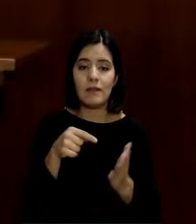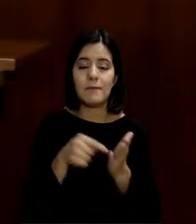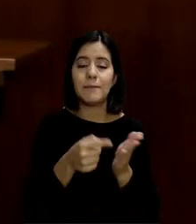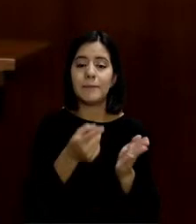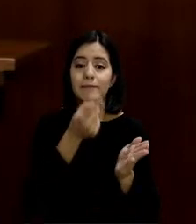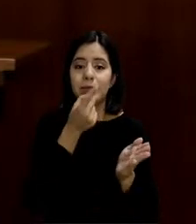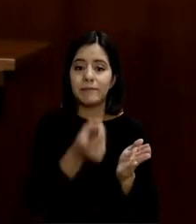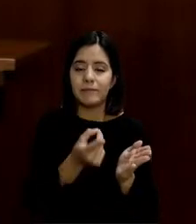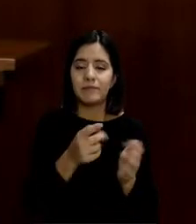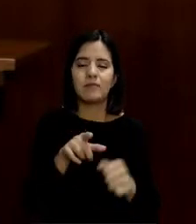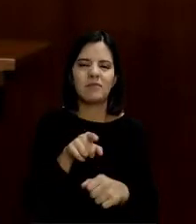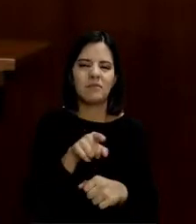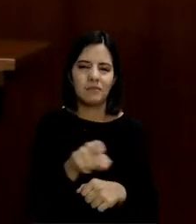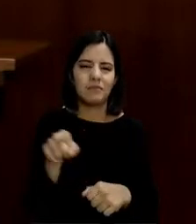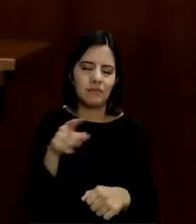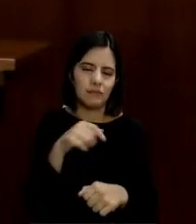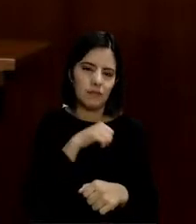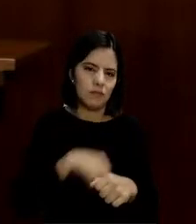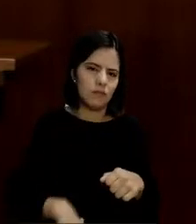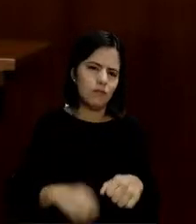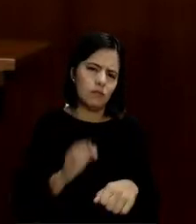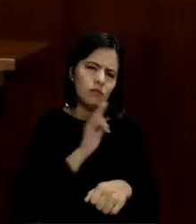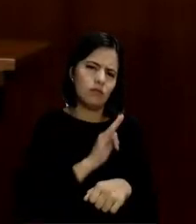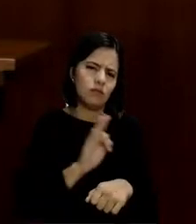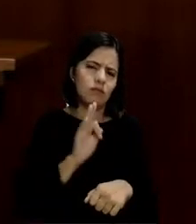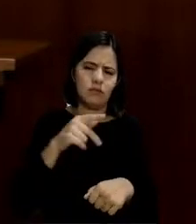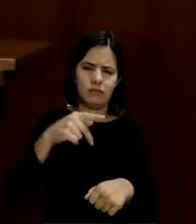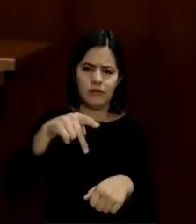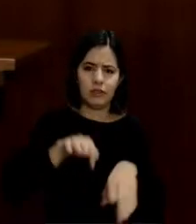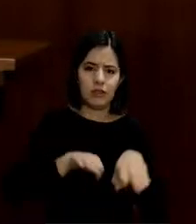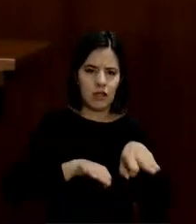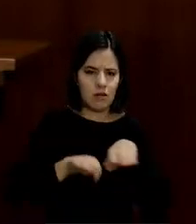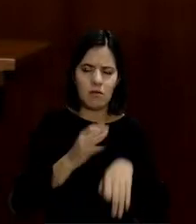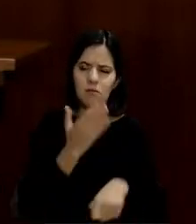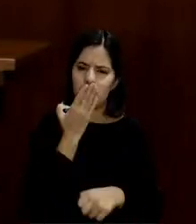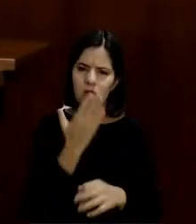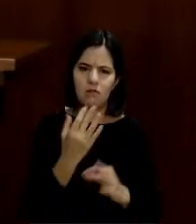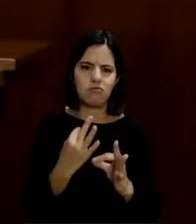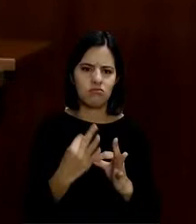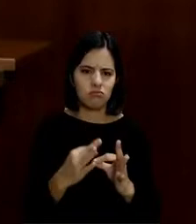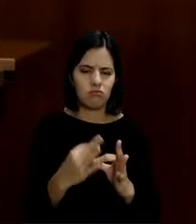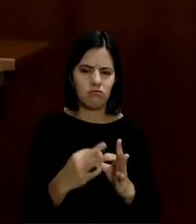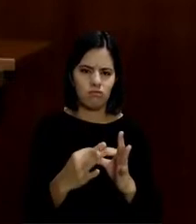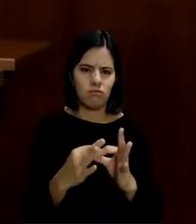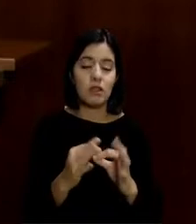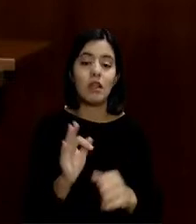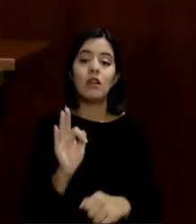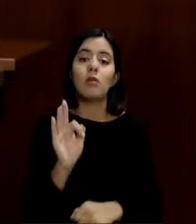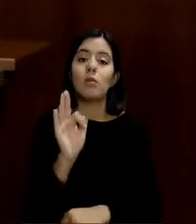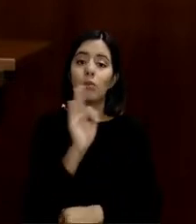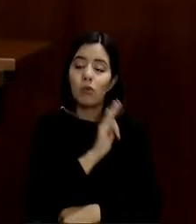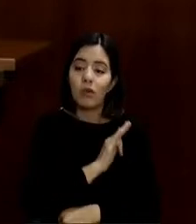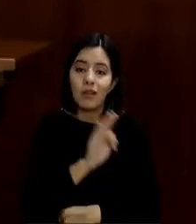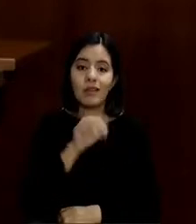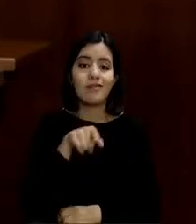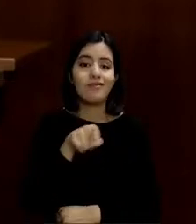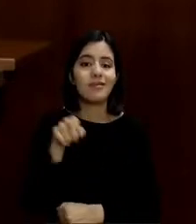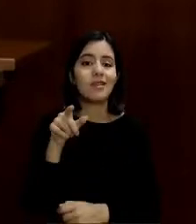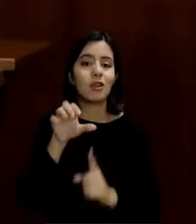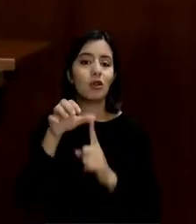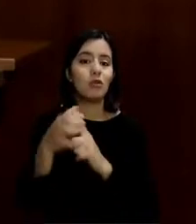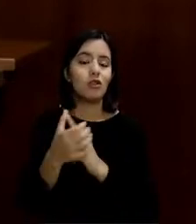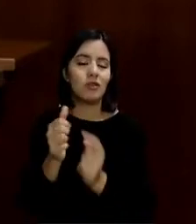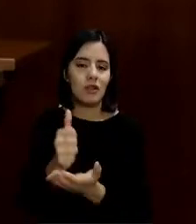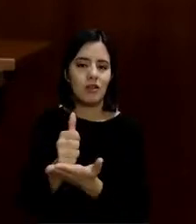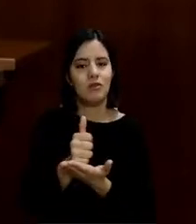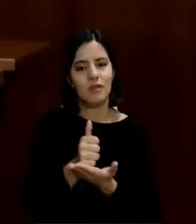los ayuntamientos, para el eficaz desempeño de sus funciones publicadas, podrán auxiliarse de comisiones del